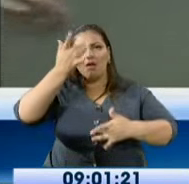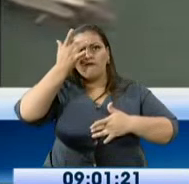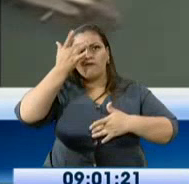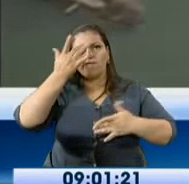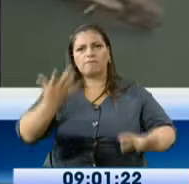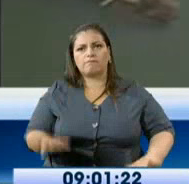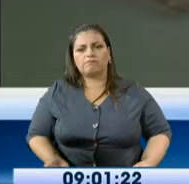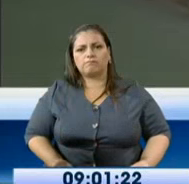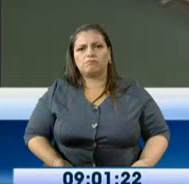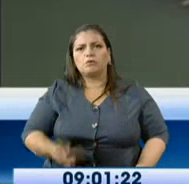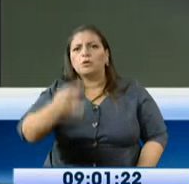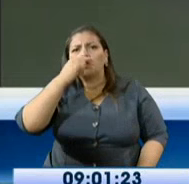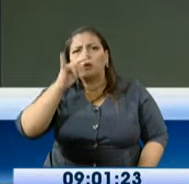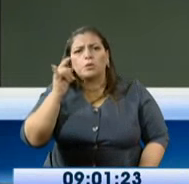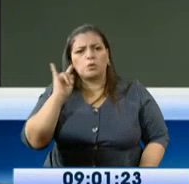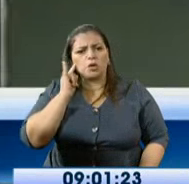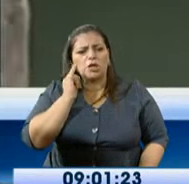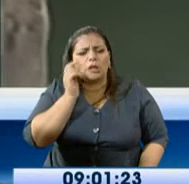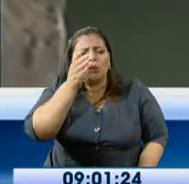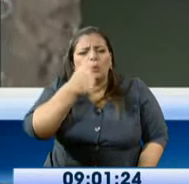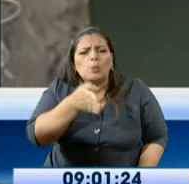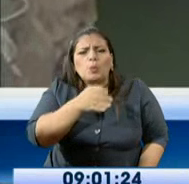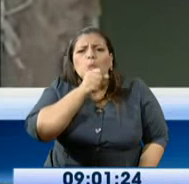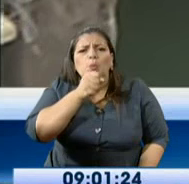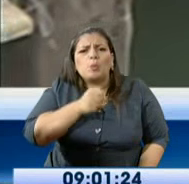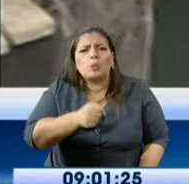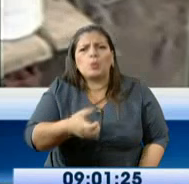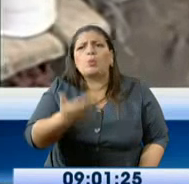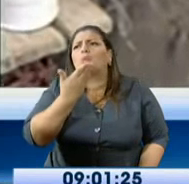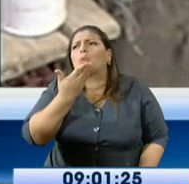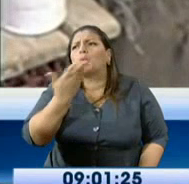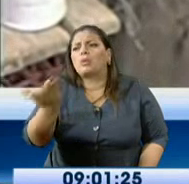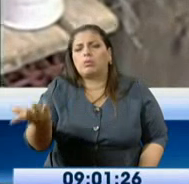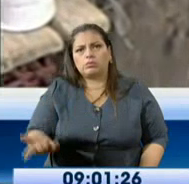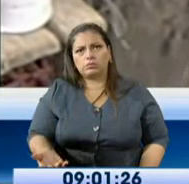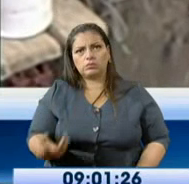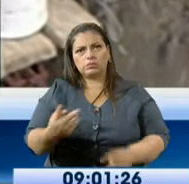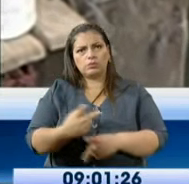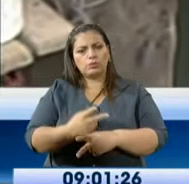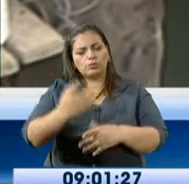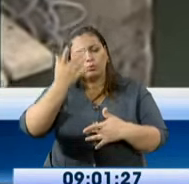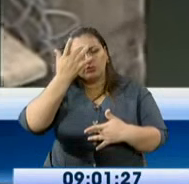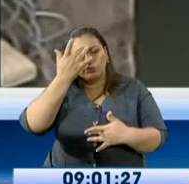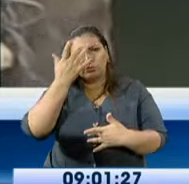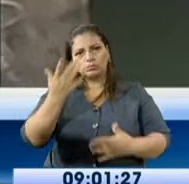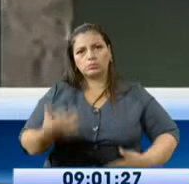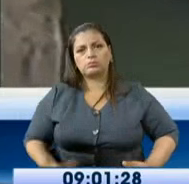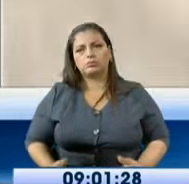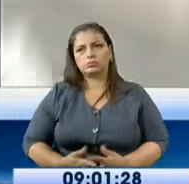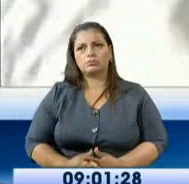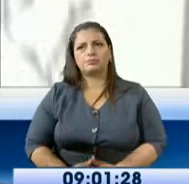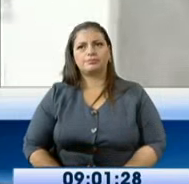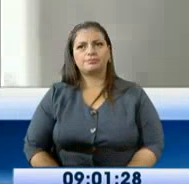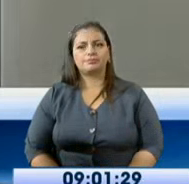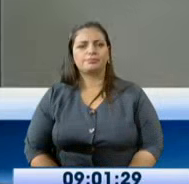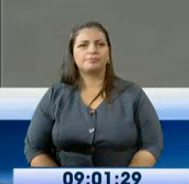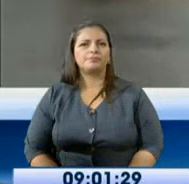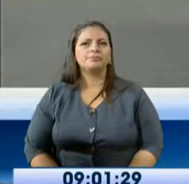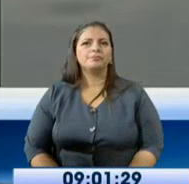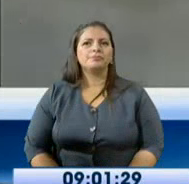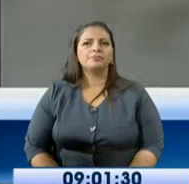especialmente para los niños y las personas adultas mayores. Qué terrible situación. Bueno, ya están en el sector